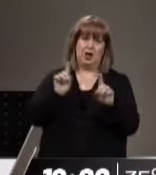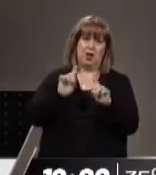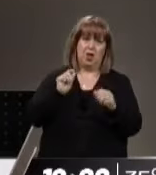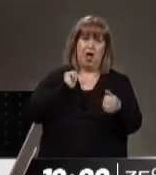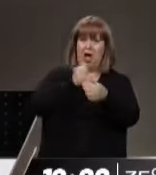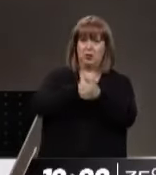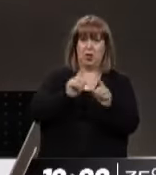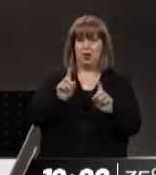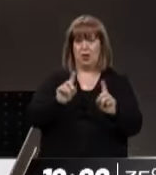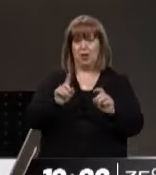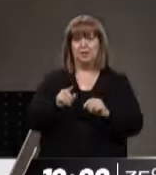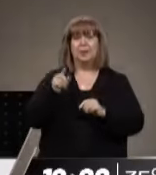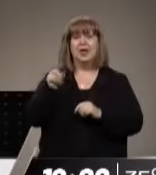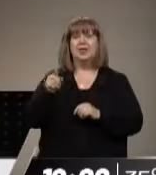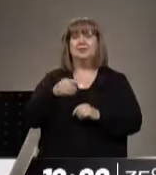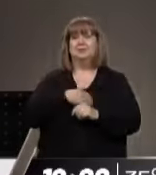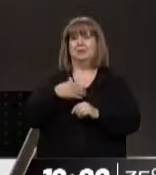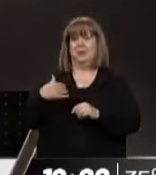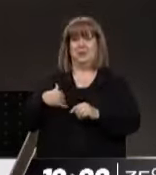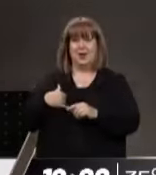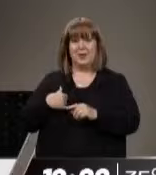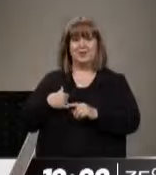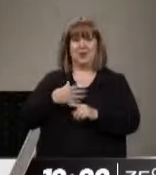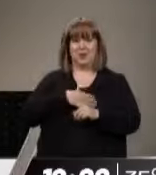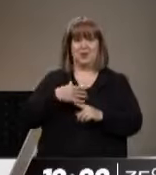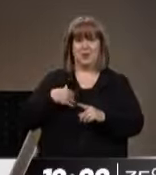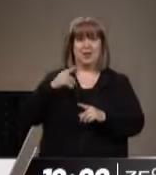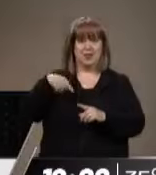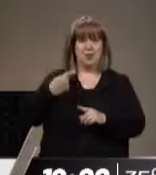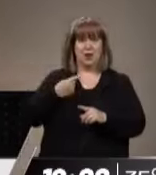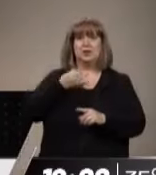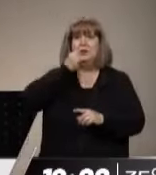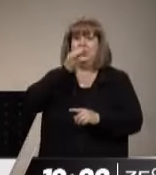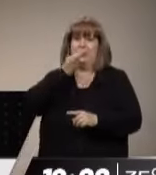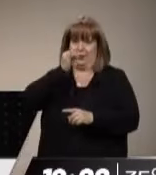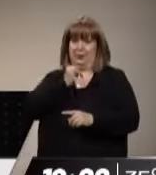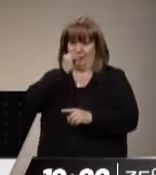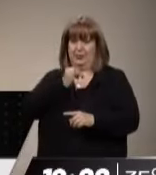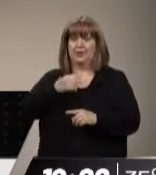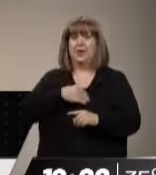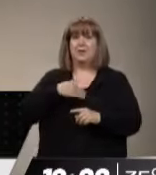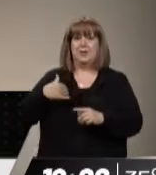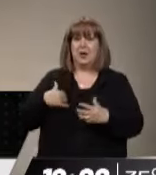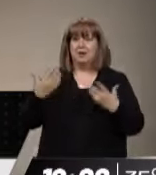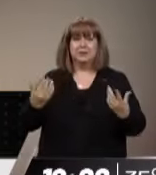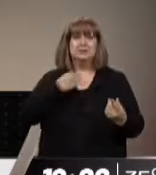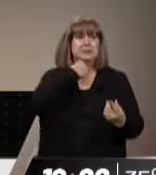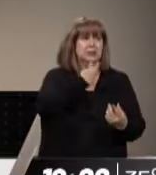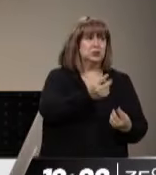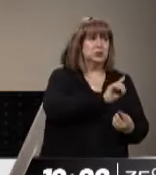La mujer que habla es la madre del joven. Enseguida la vas a escuchar porque dialogó con nosotros. Estaba siendo